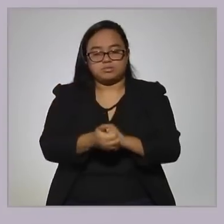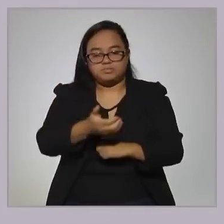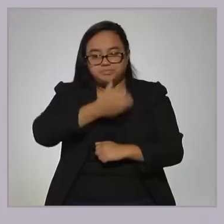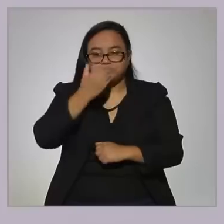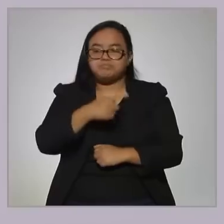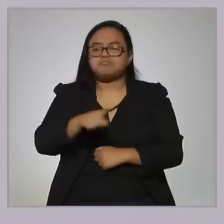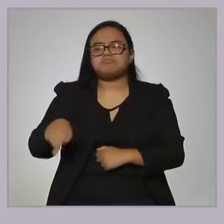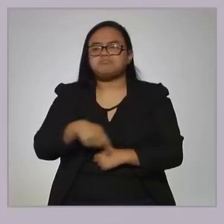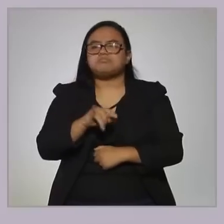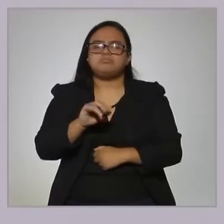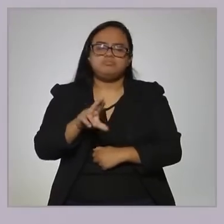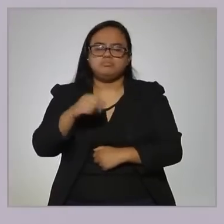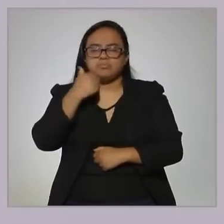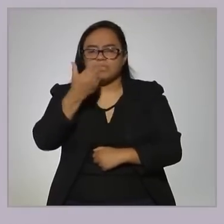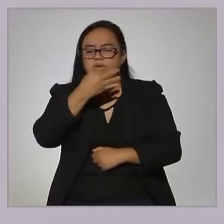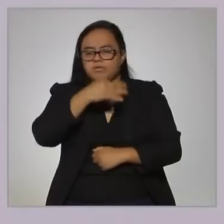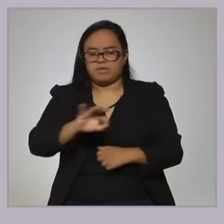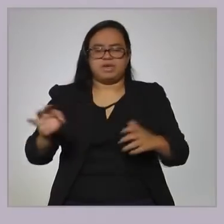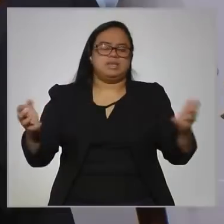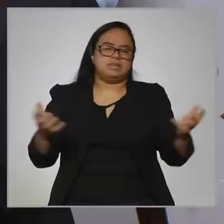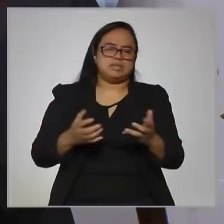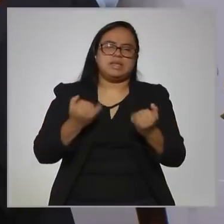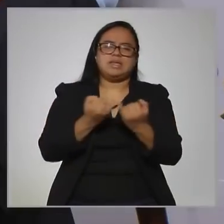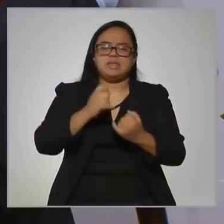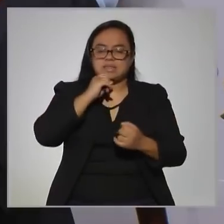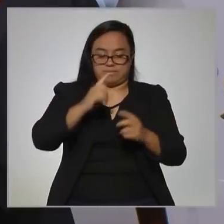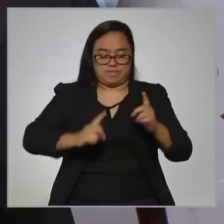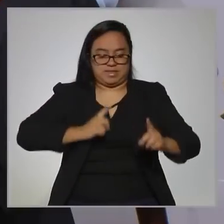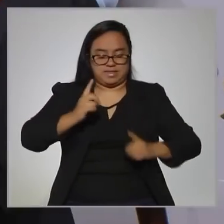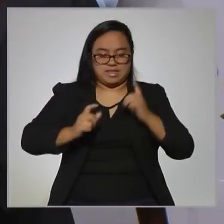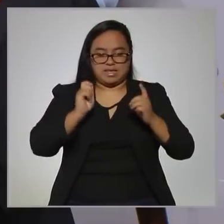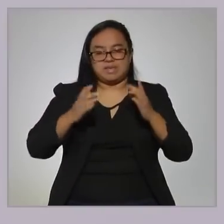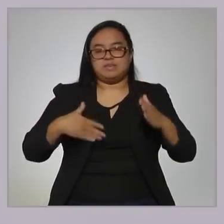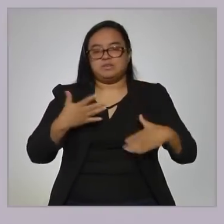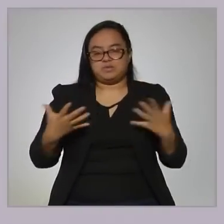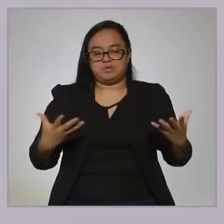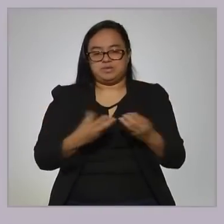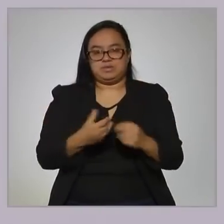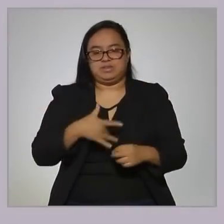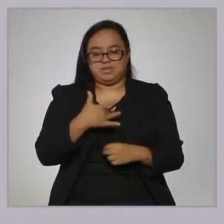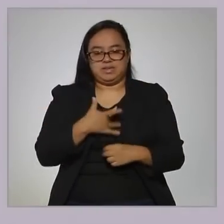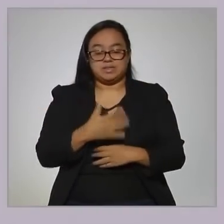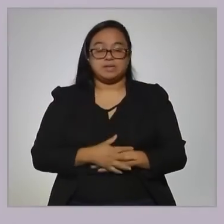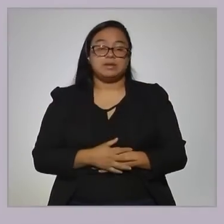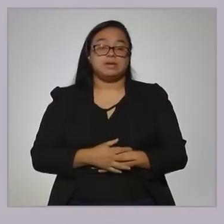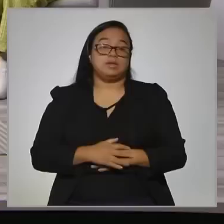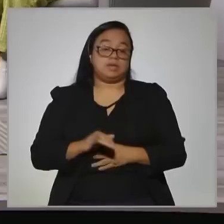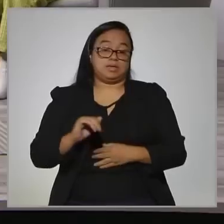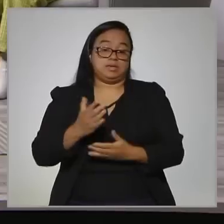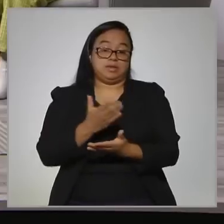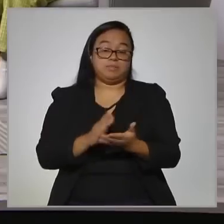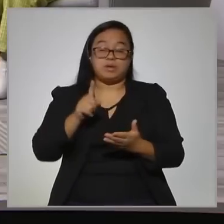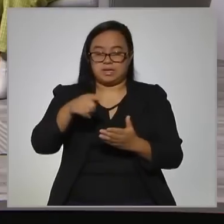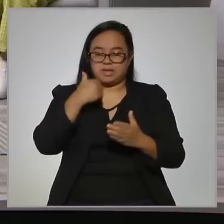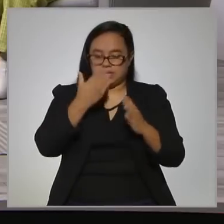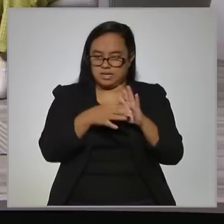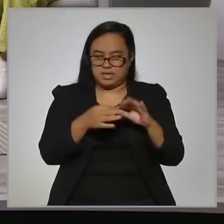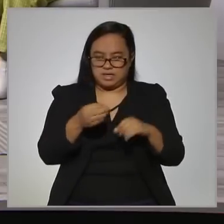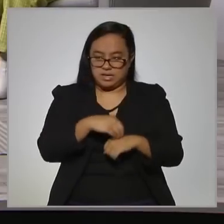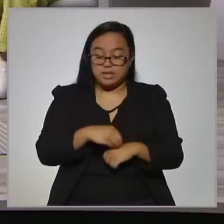ganas de festejar con quien estemos y la diversión que implique una fiesta como esta. Además, doctor, quería comentar algo.